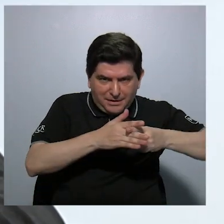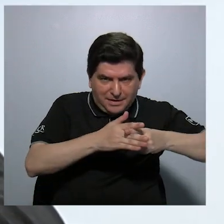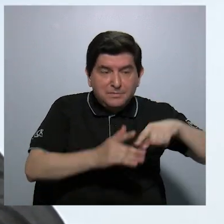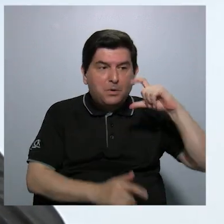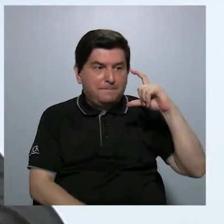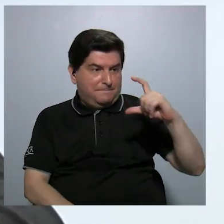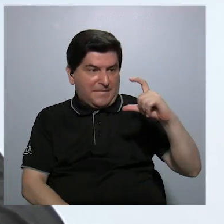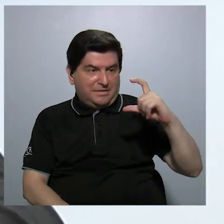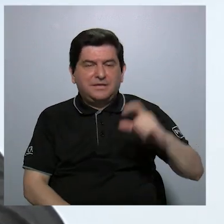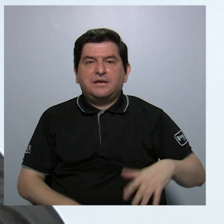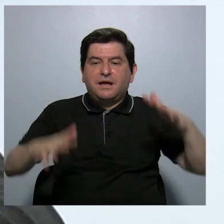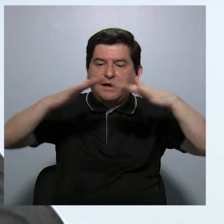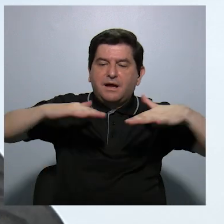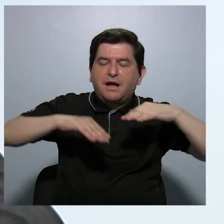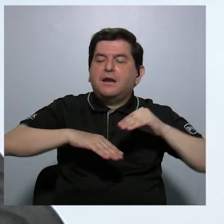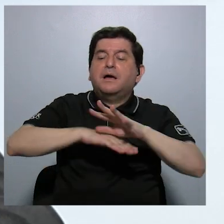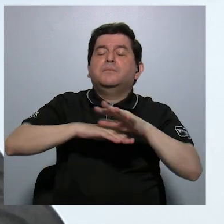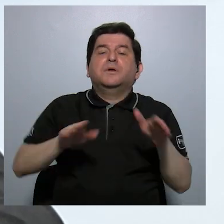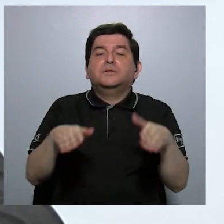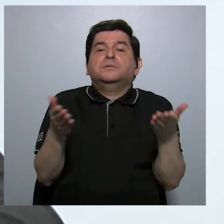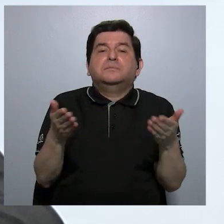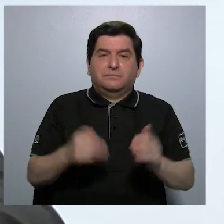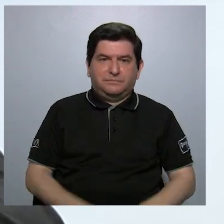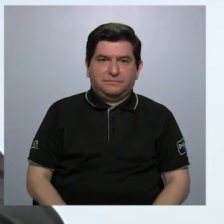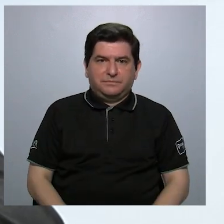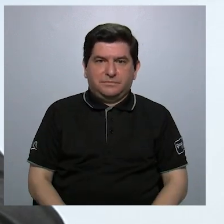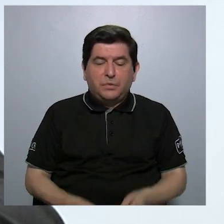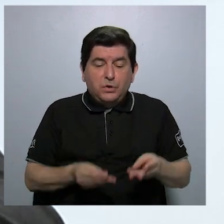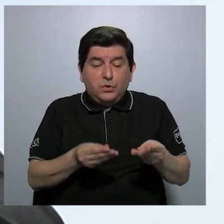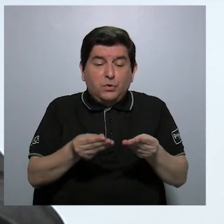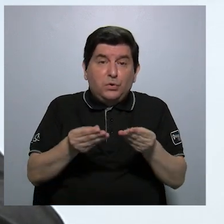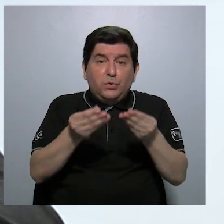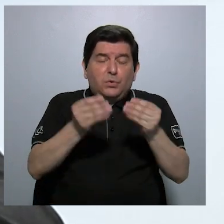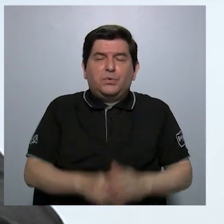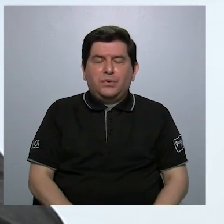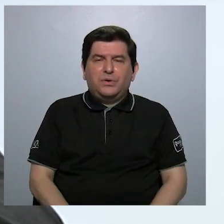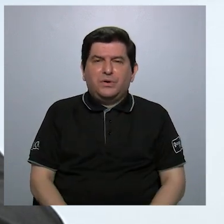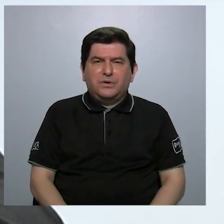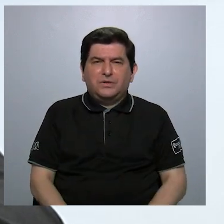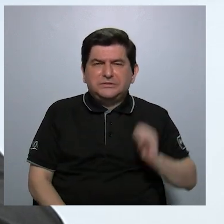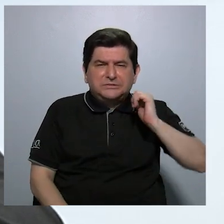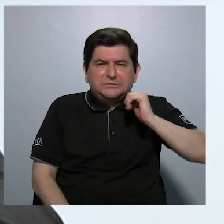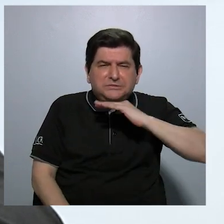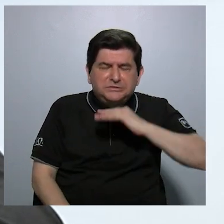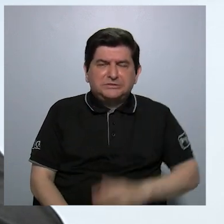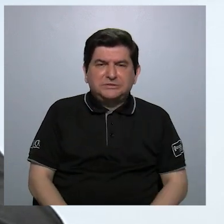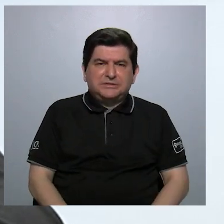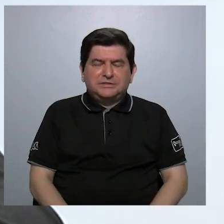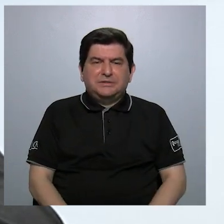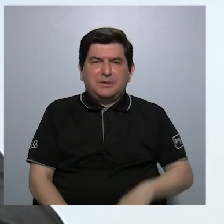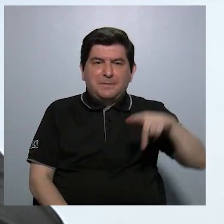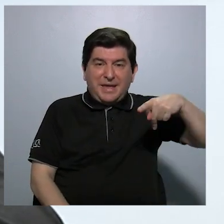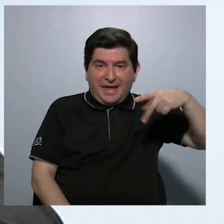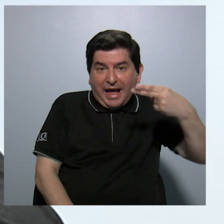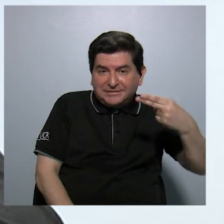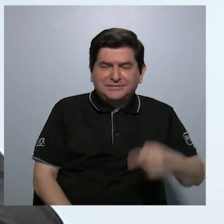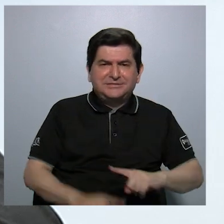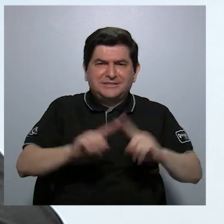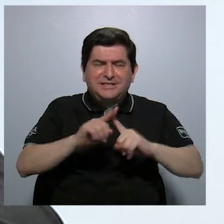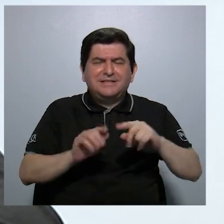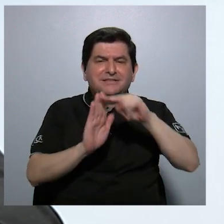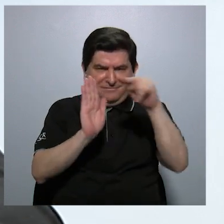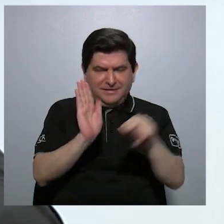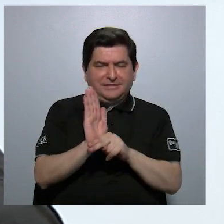artefacto, en este caso la batería, en el ambiente, desde las emisiones, smog, acidificación, en fin,